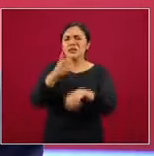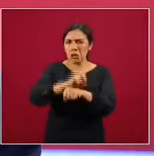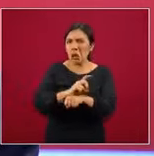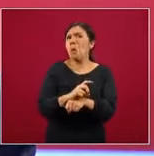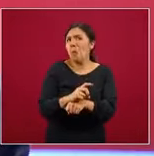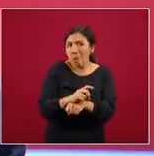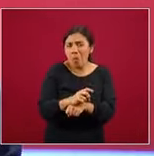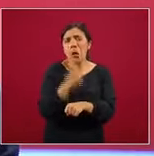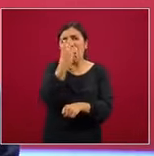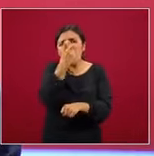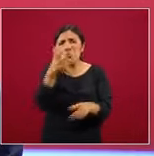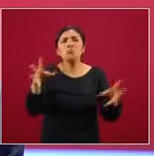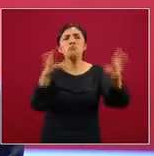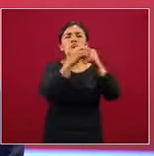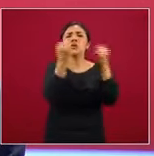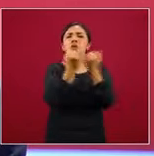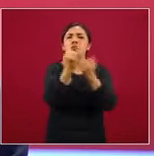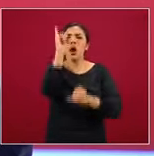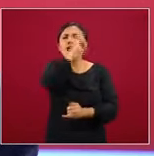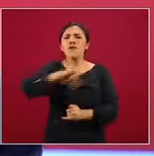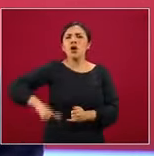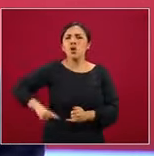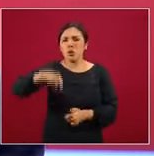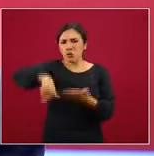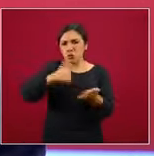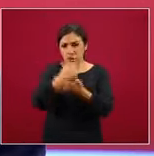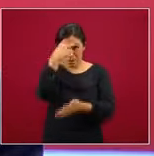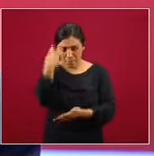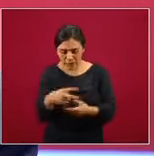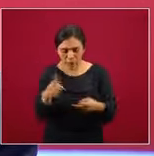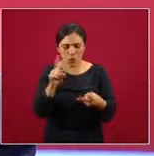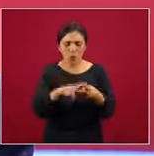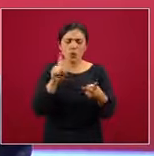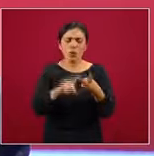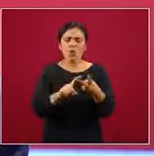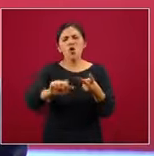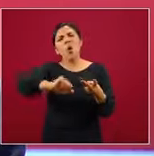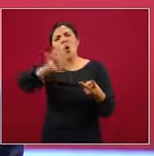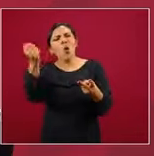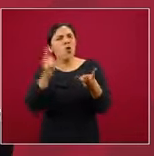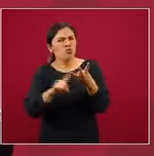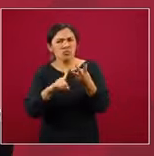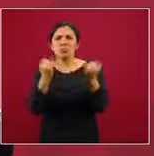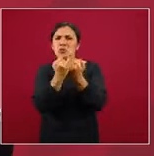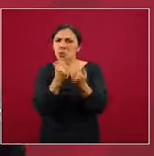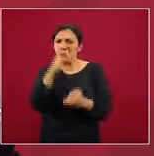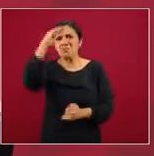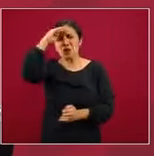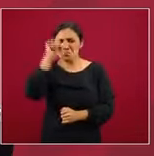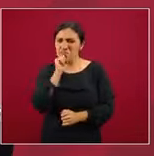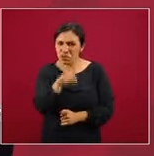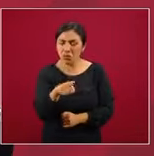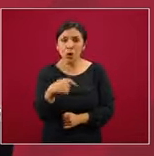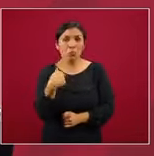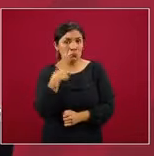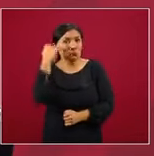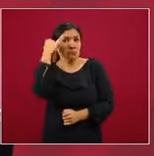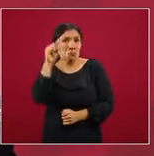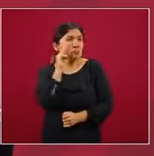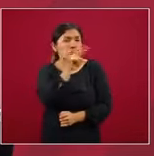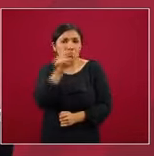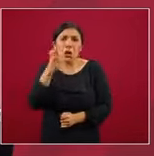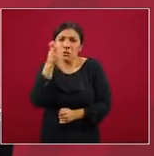esa perspectiva la jefa de gobierno de la Ciudad de México y no me acuerdo quién otro también dijo lo mismo. Nos pareció una muy buena